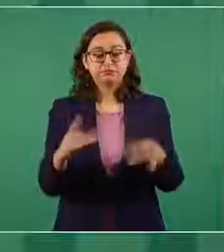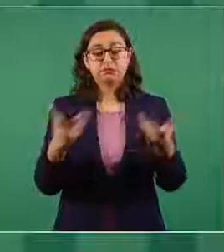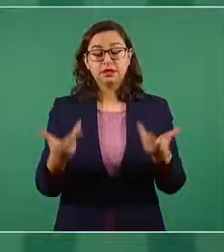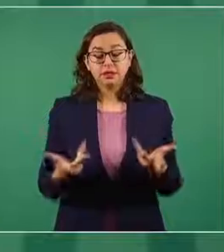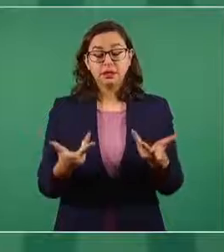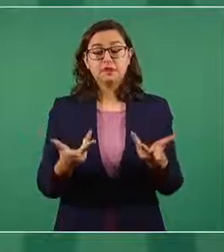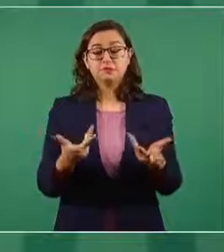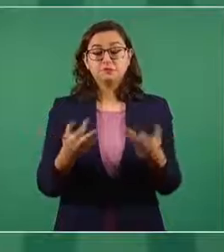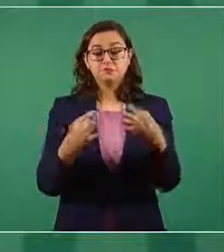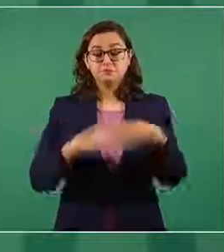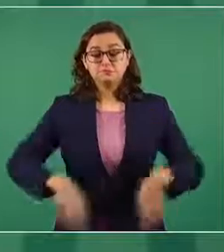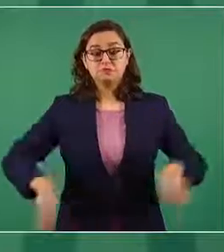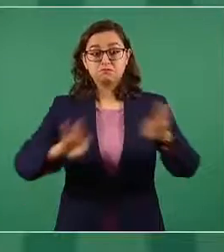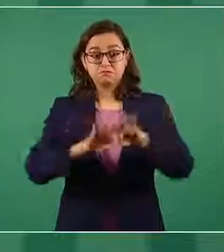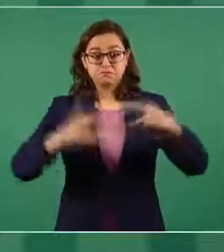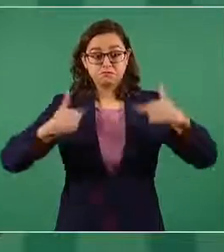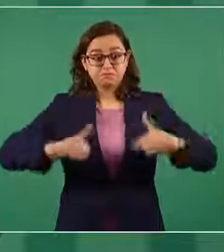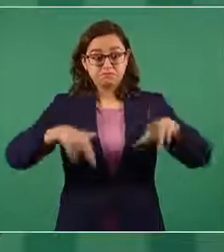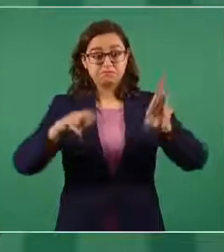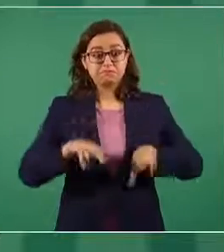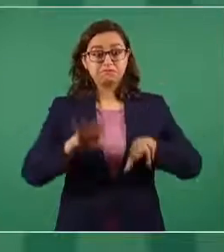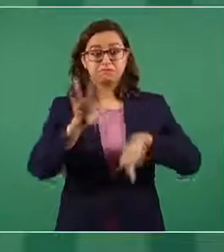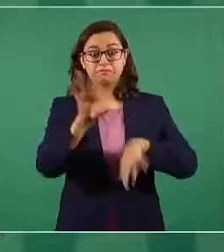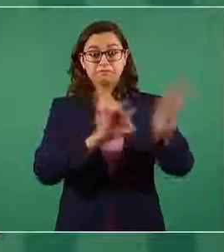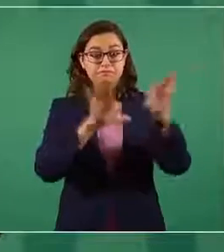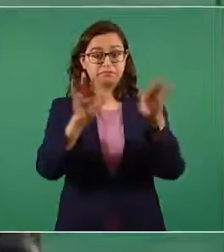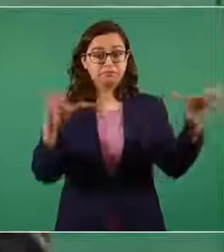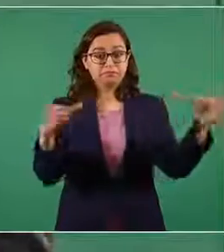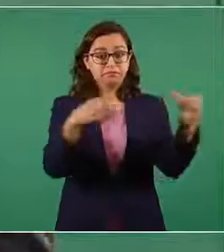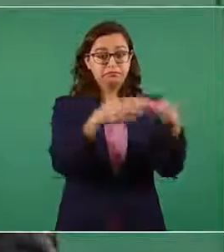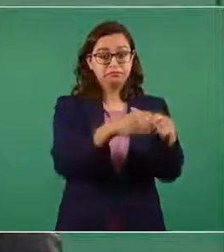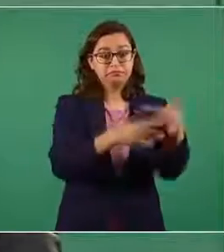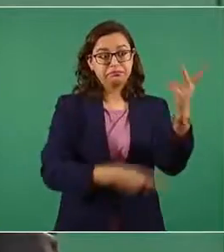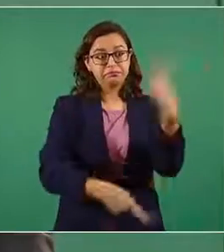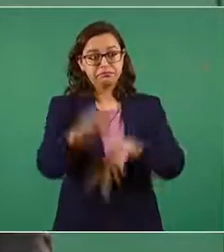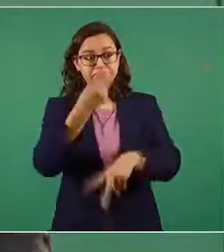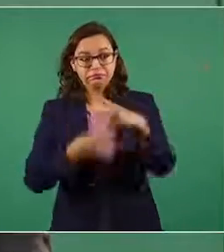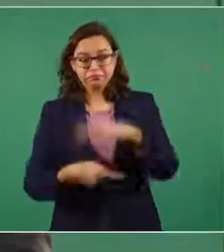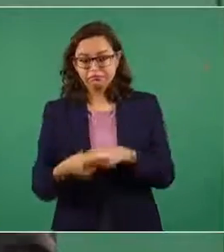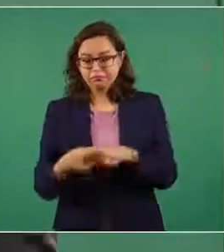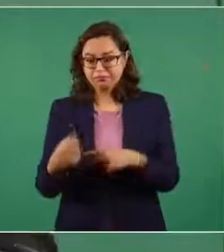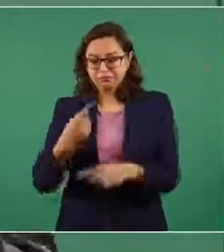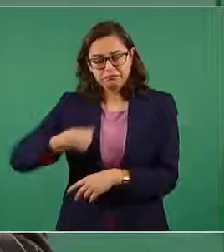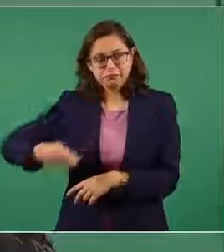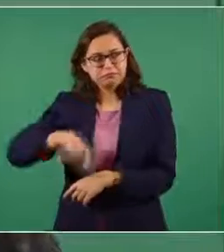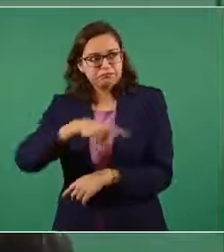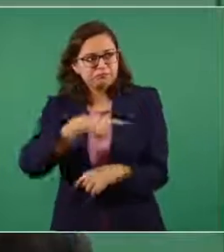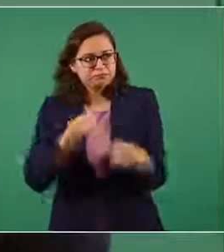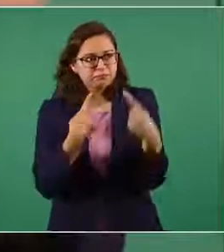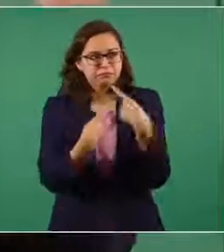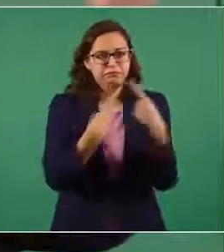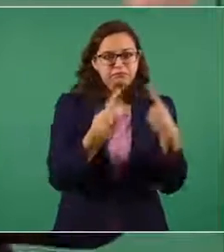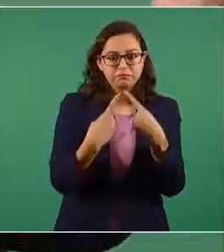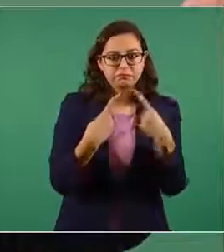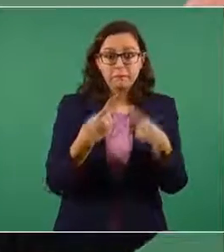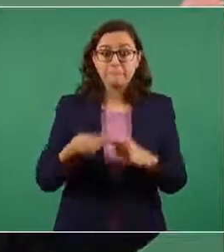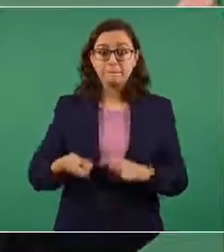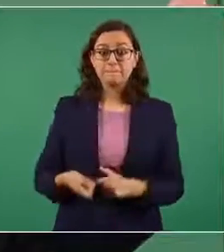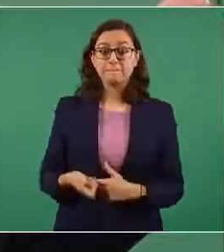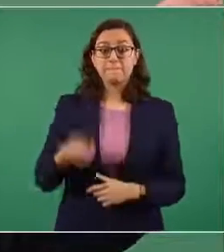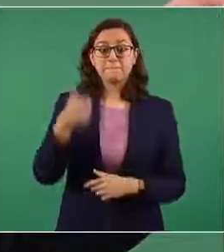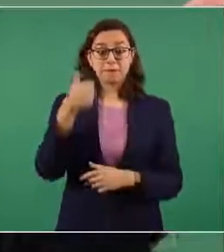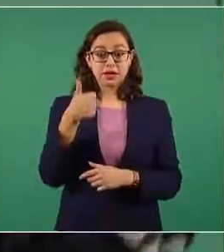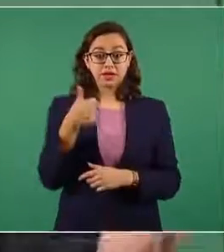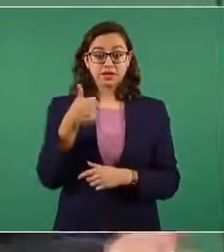nivel para conversar con nosotros sobre ese tema. Eso no es usual. Pero también nosotros mandamos una delegación